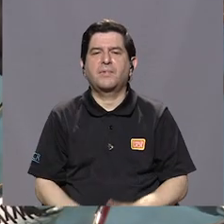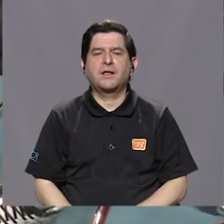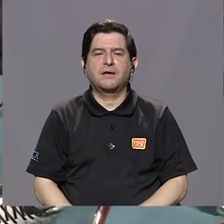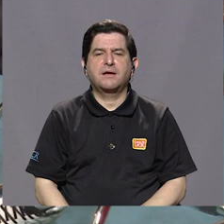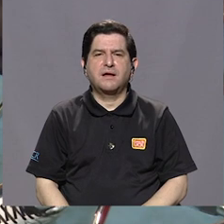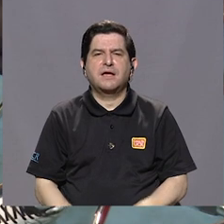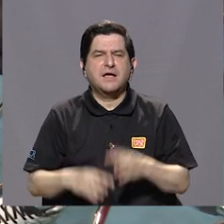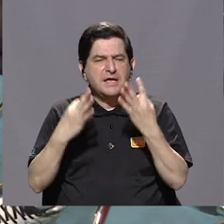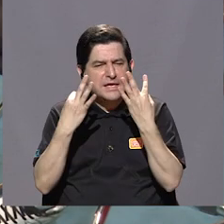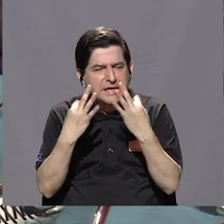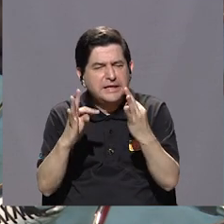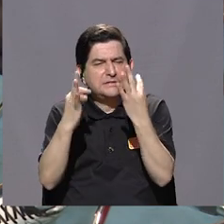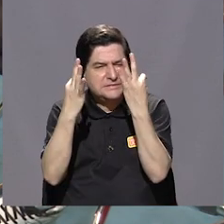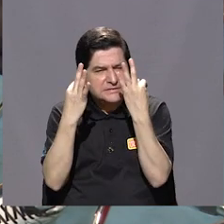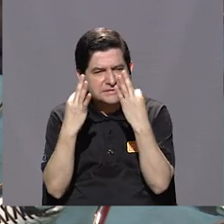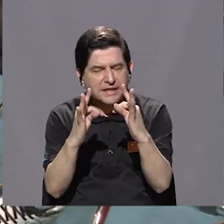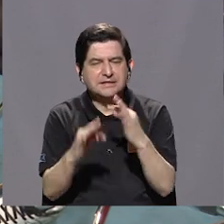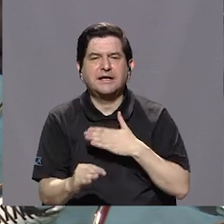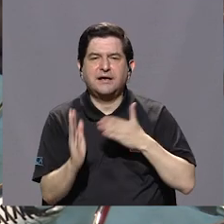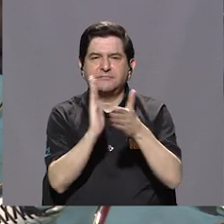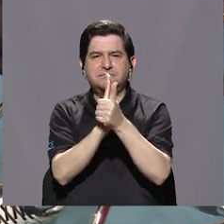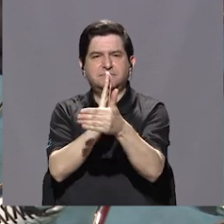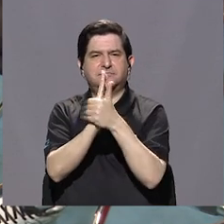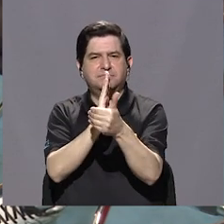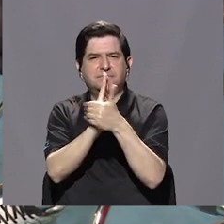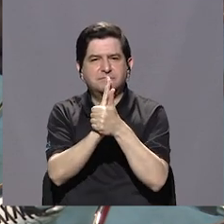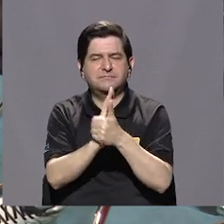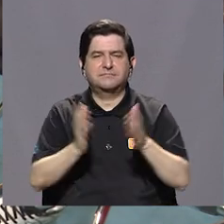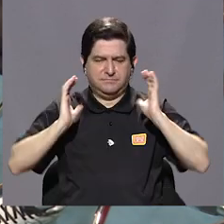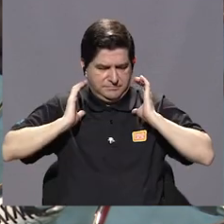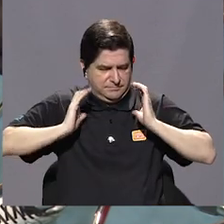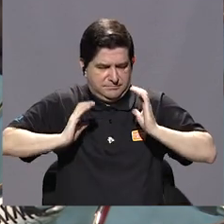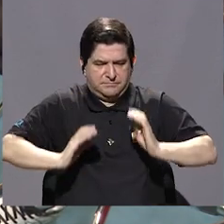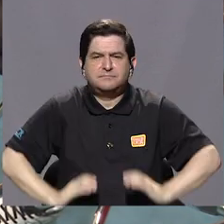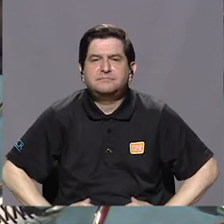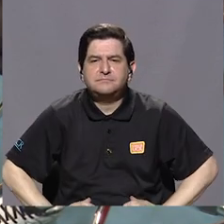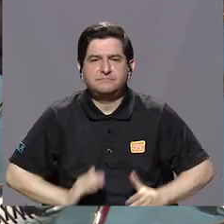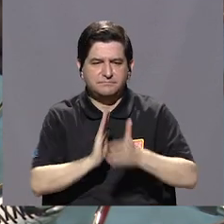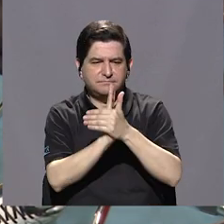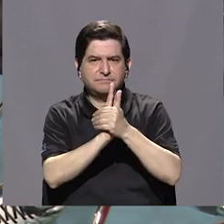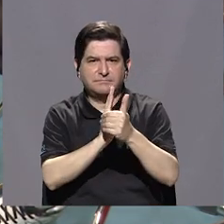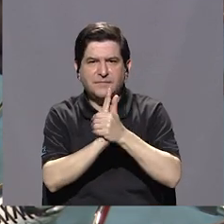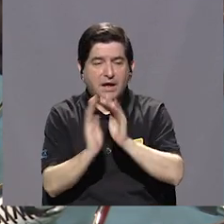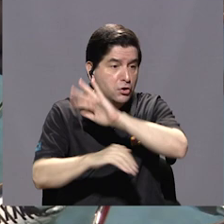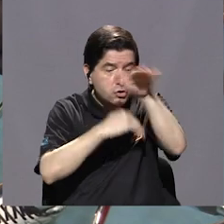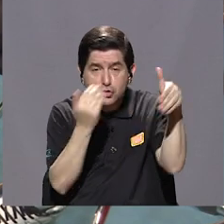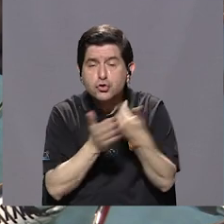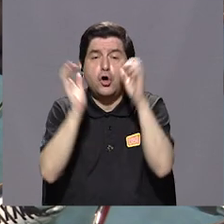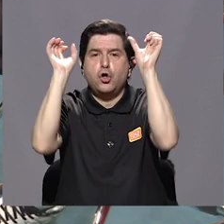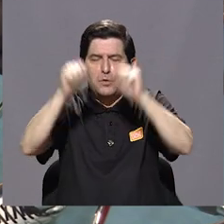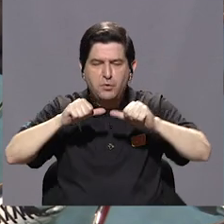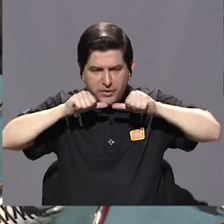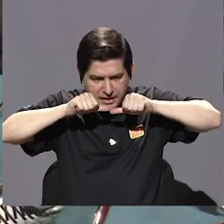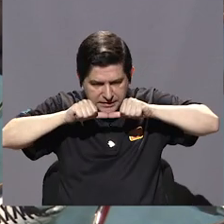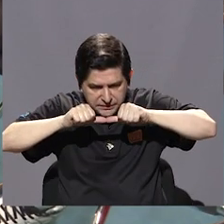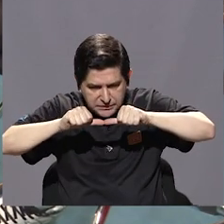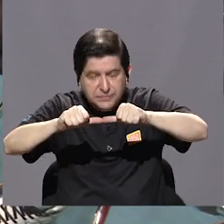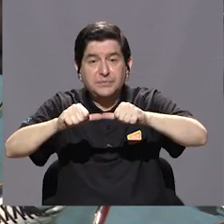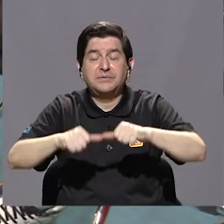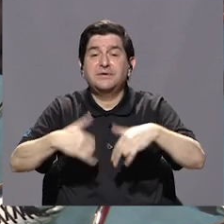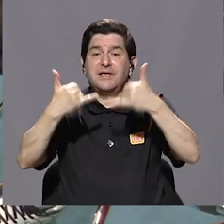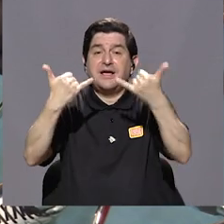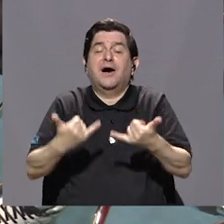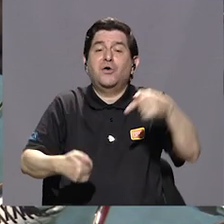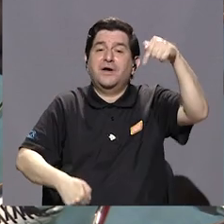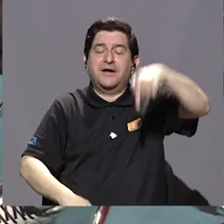dónde mi capacidad, mi cuerpo, mis habilidades y todo podían llevarme. Y aquí estamos. Por eso